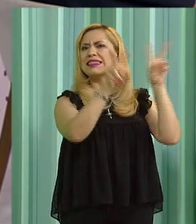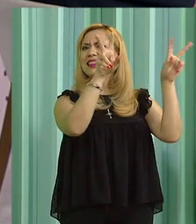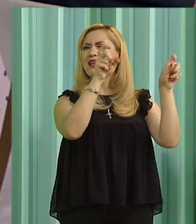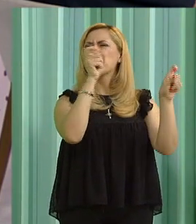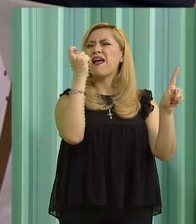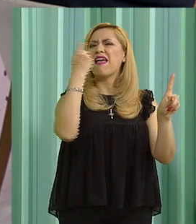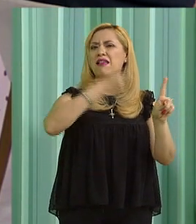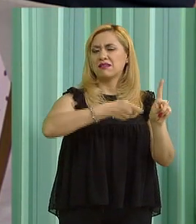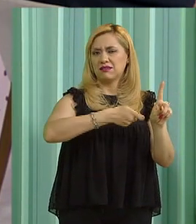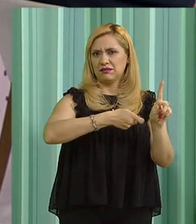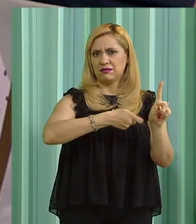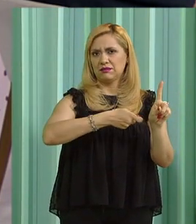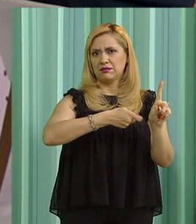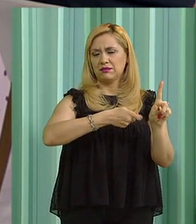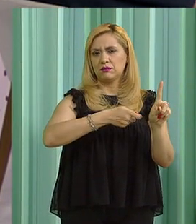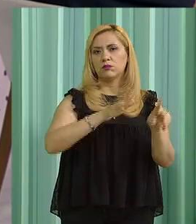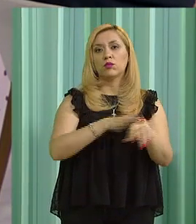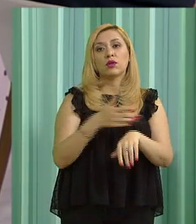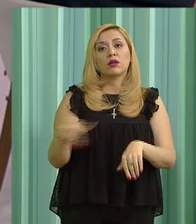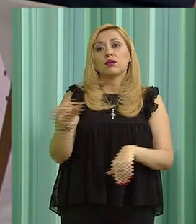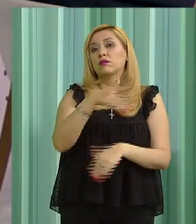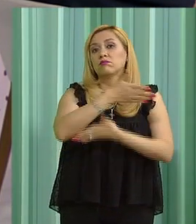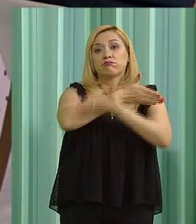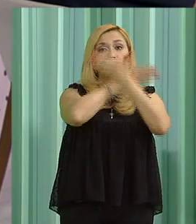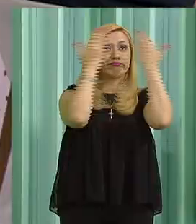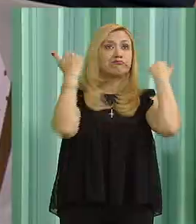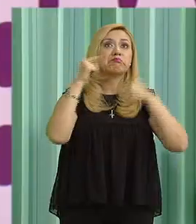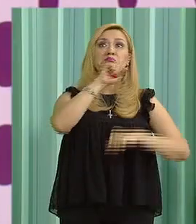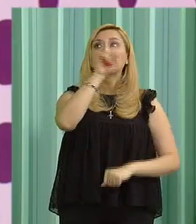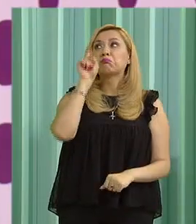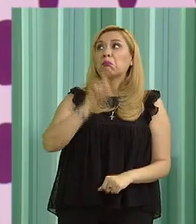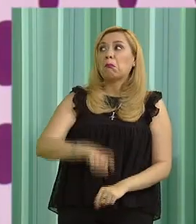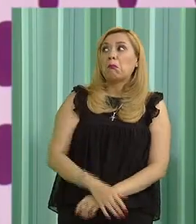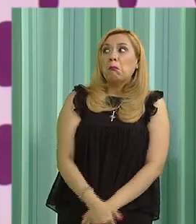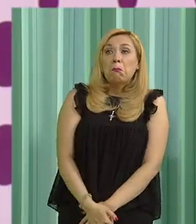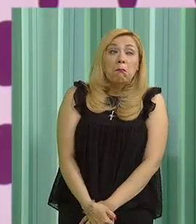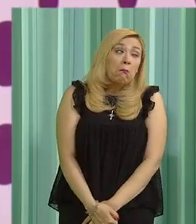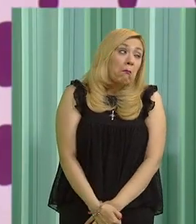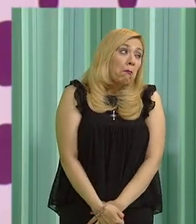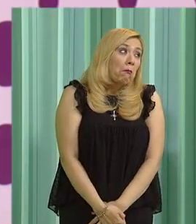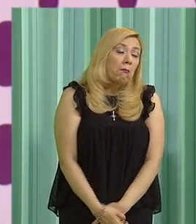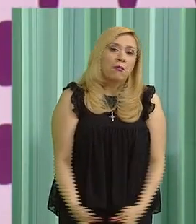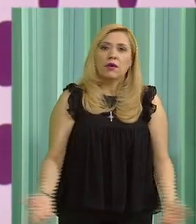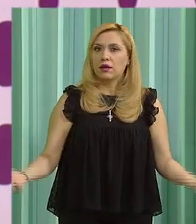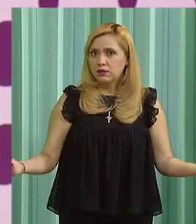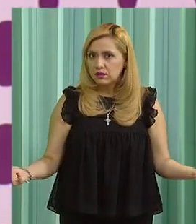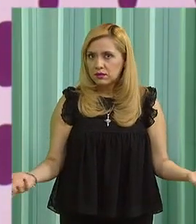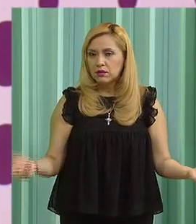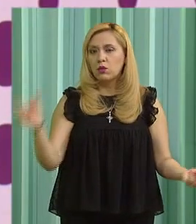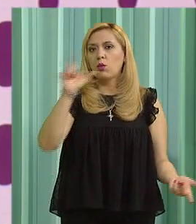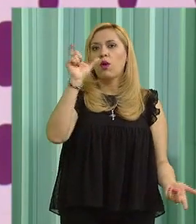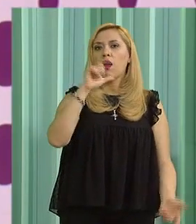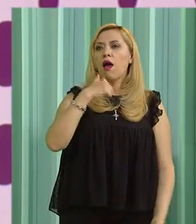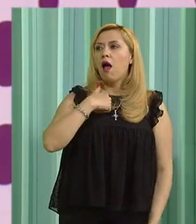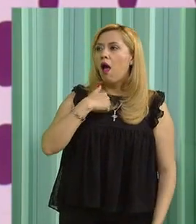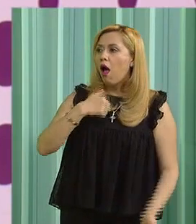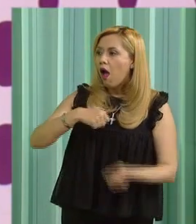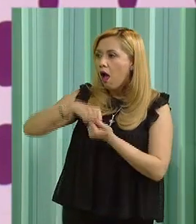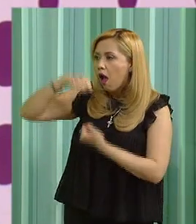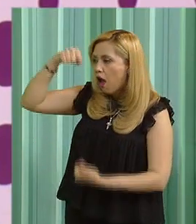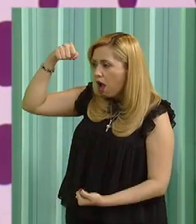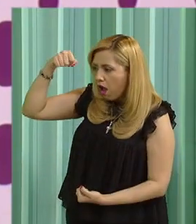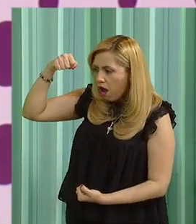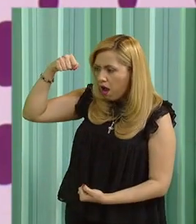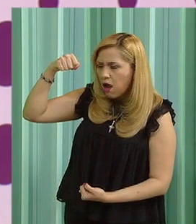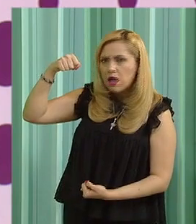la primera barrera es la ignorancia, el desconocimiento de lo que está pasando, ¿no? Entonces, si verdaderamente conociéramos las razones